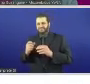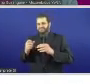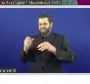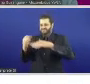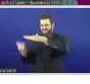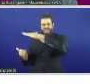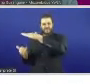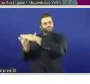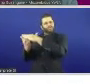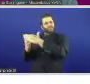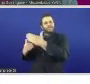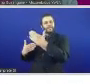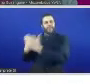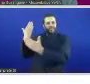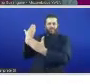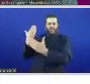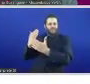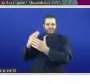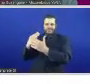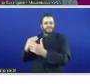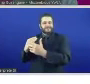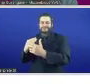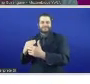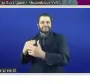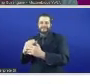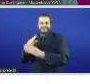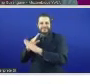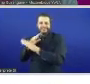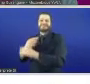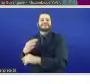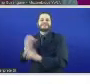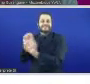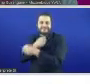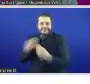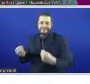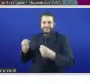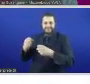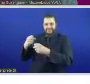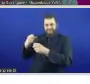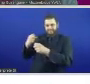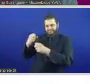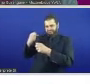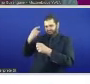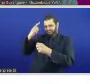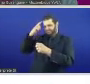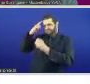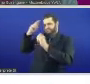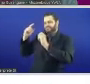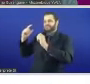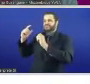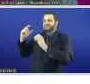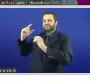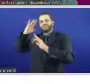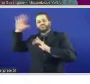generaciones. Eso en la actualidad no se podría pensar. Por ello, es necesario sobre todo que